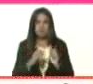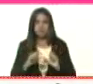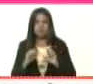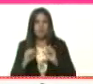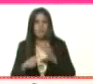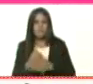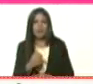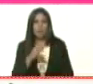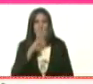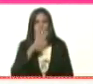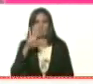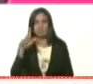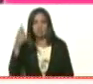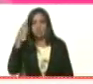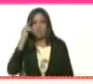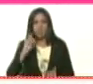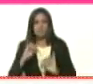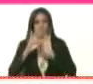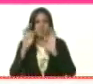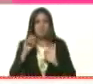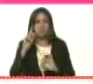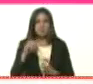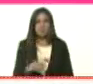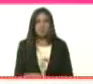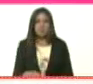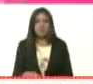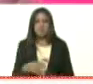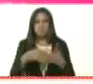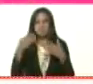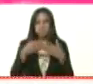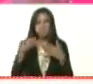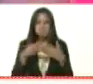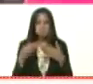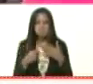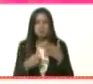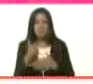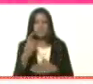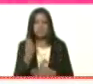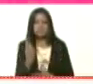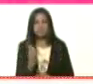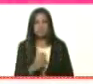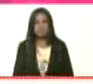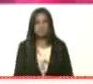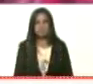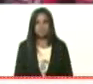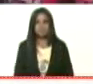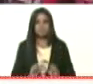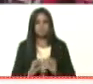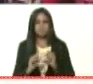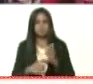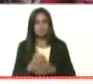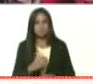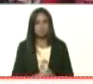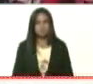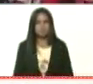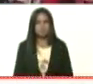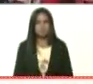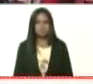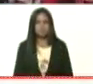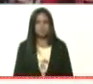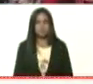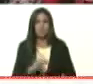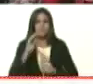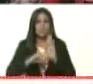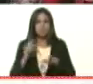hasta 45 días y con un chorro de dólares. Hoy hemos hecho esos mantenimientos con